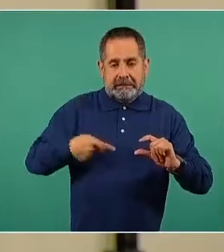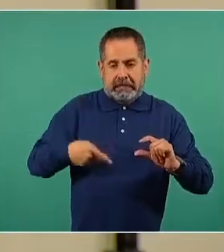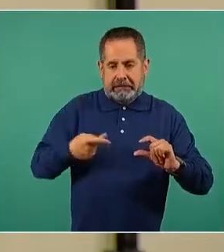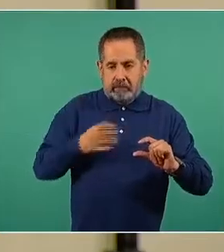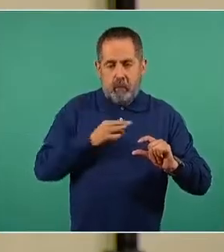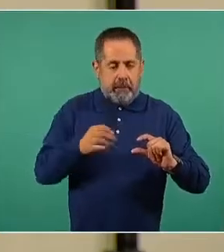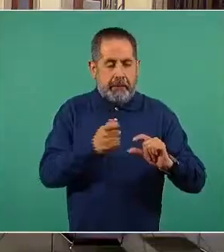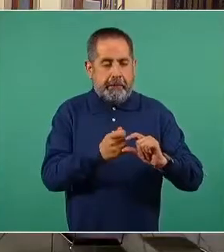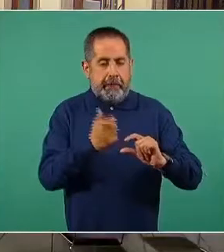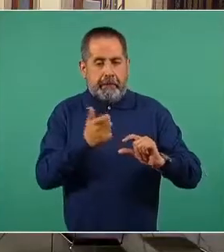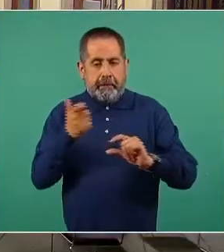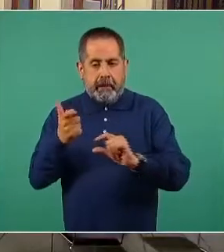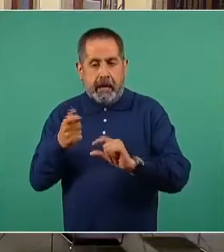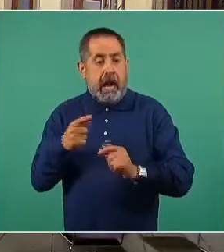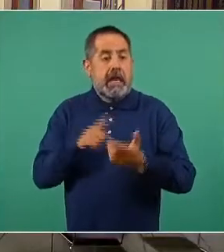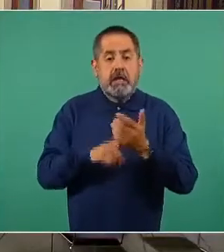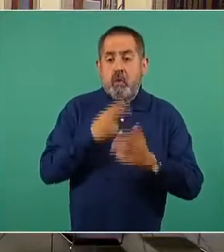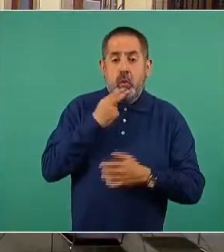7 dosis.